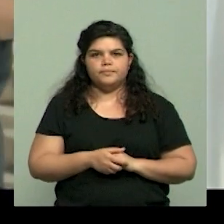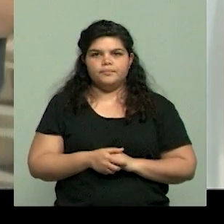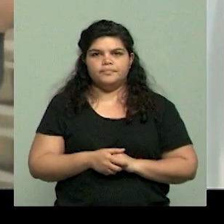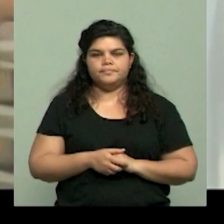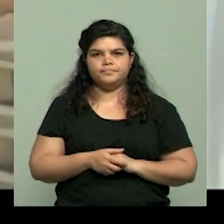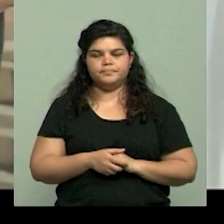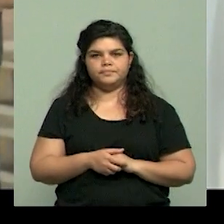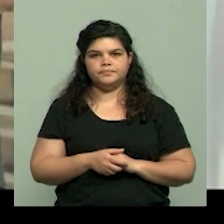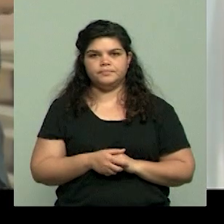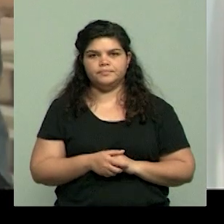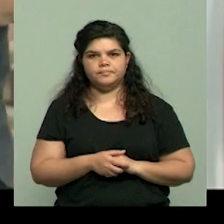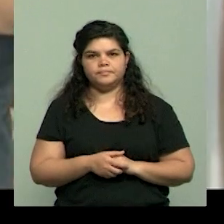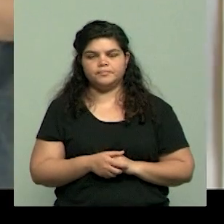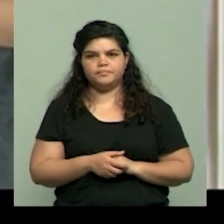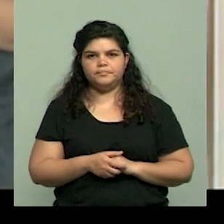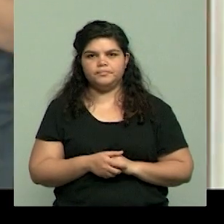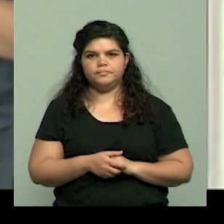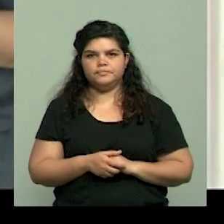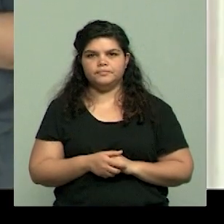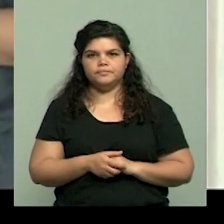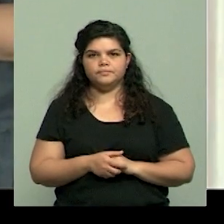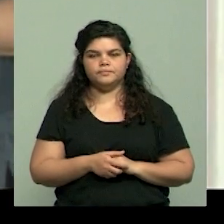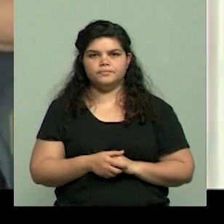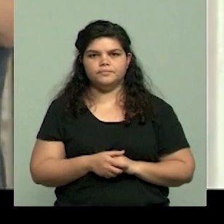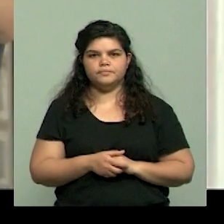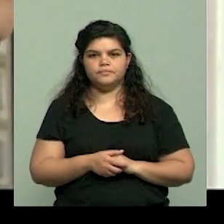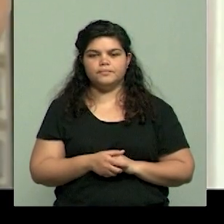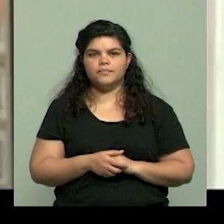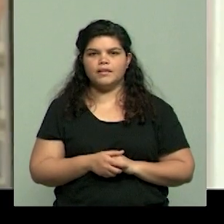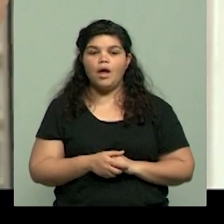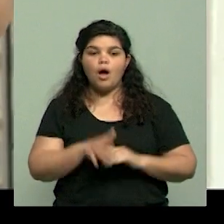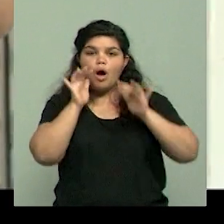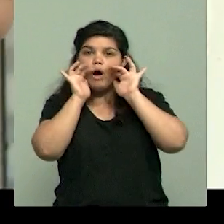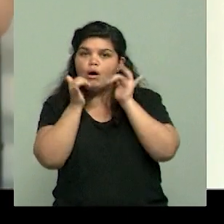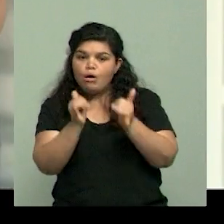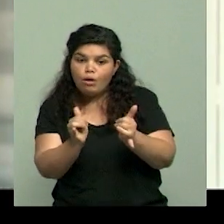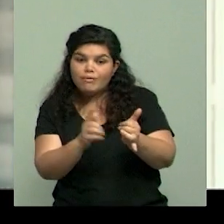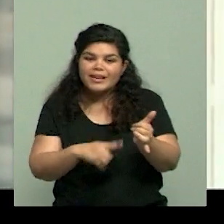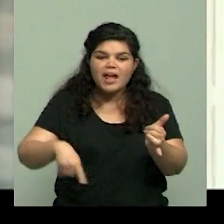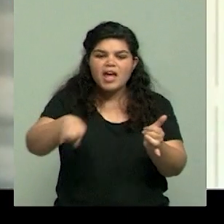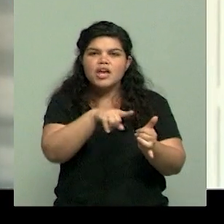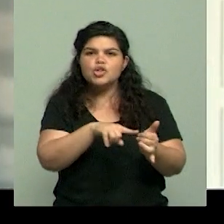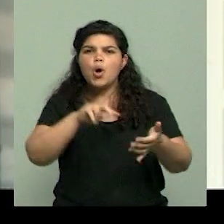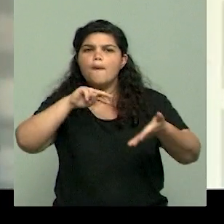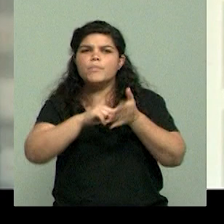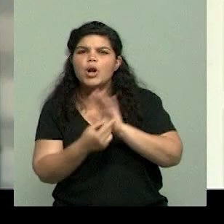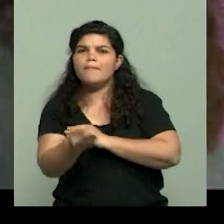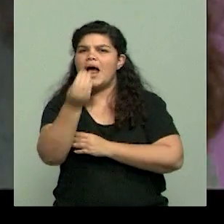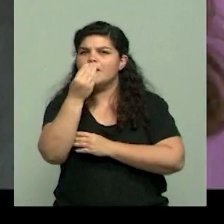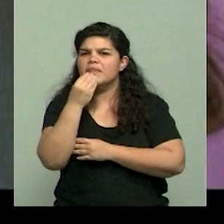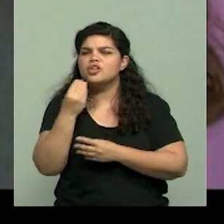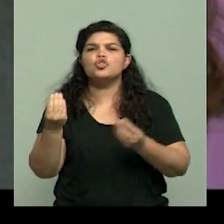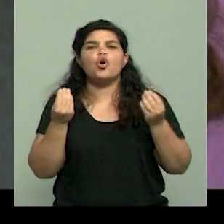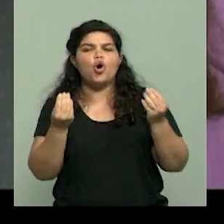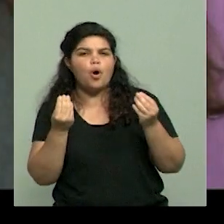abordan estas problemáticas en los adolescentes? Y digo adolescentes porque también no sé si es una cuestión de